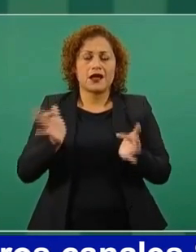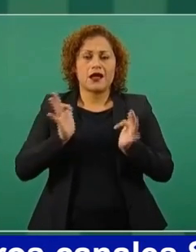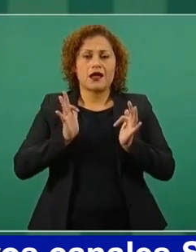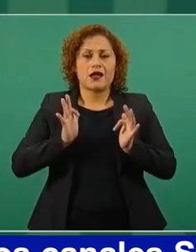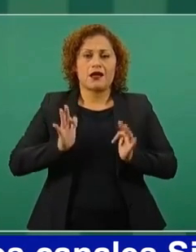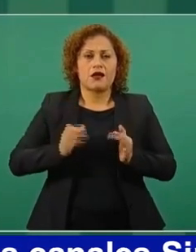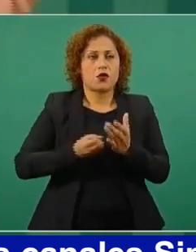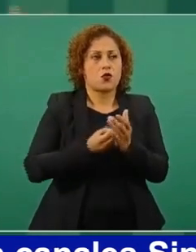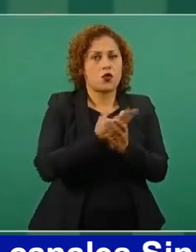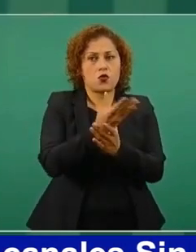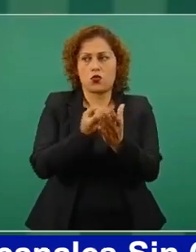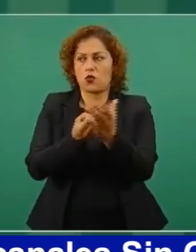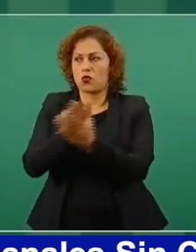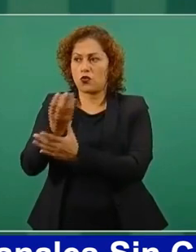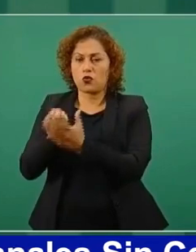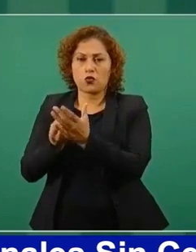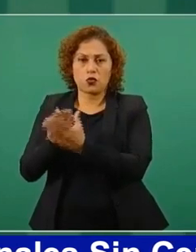se liberan